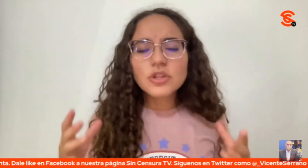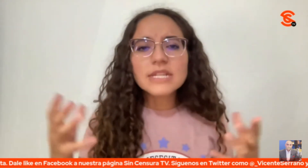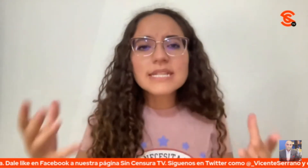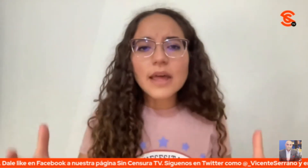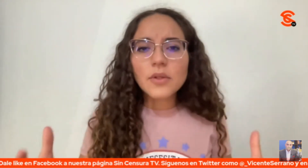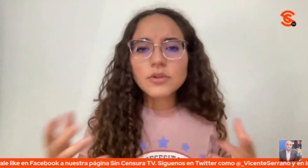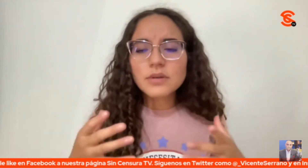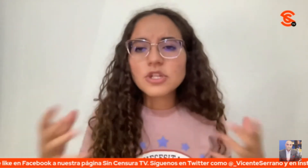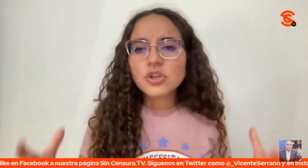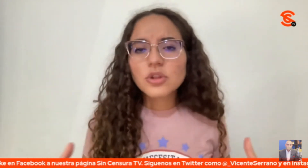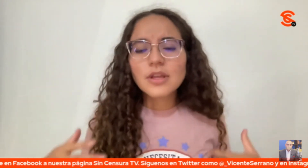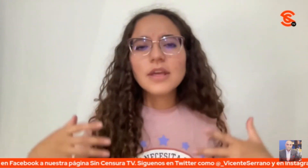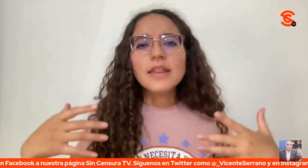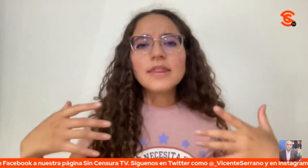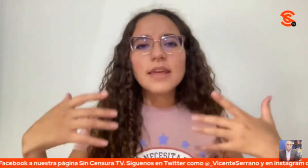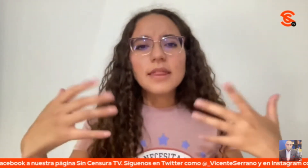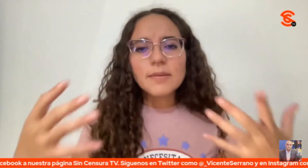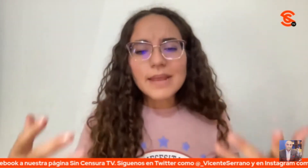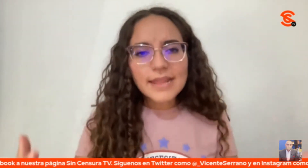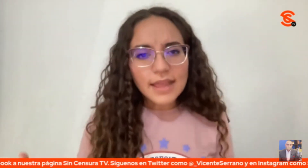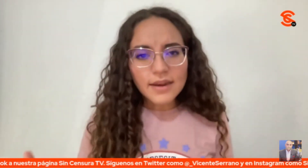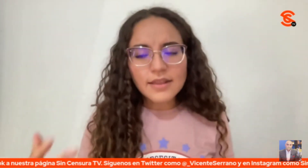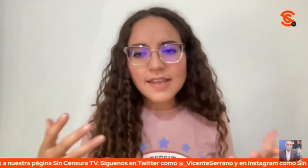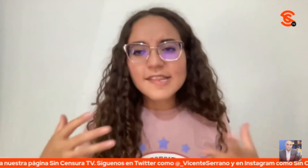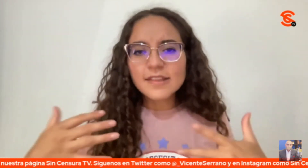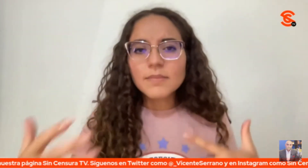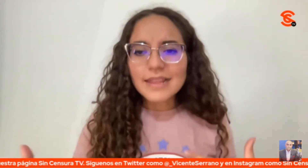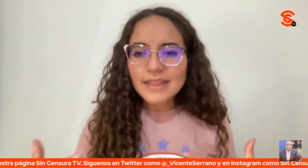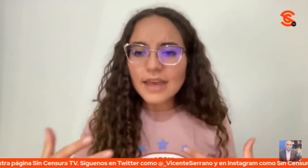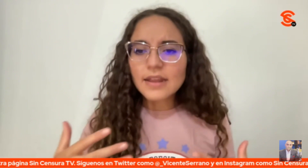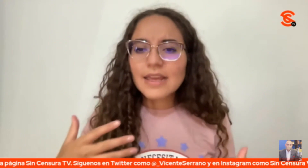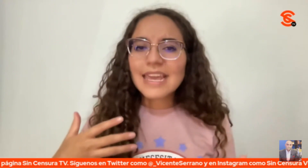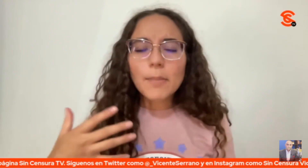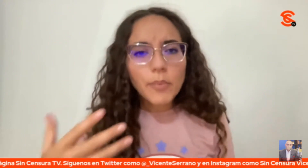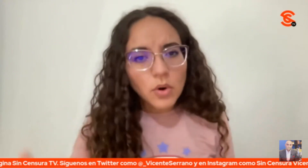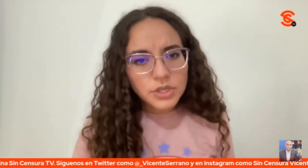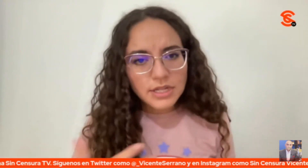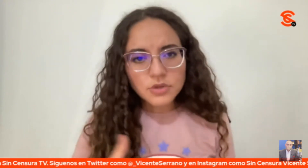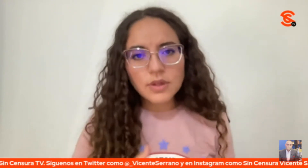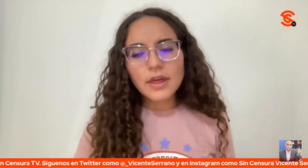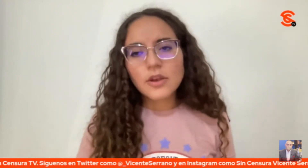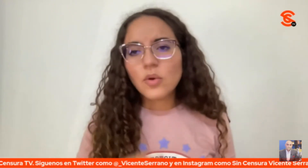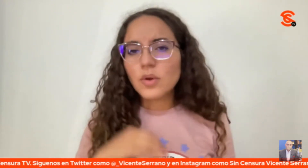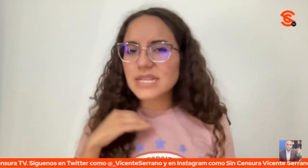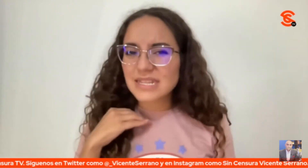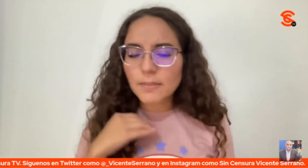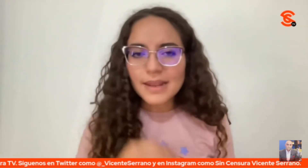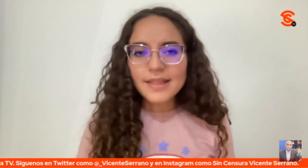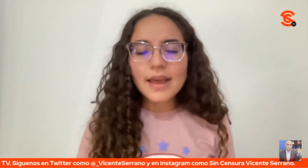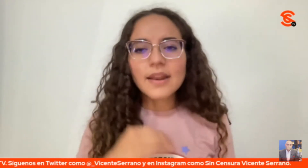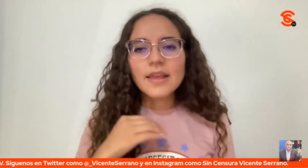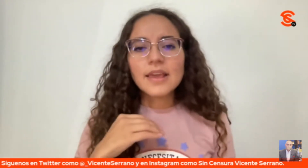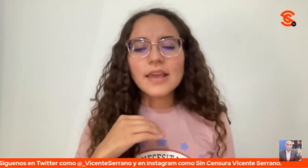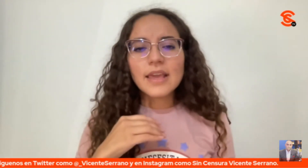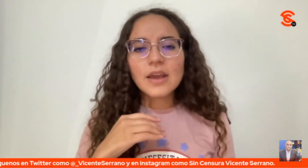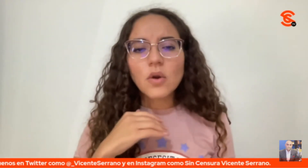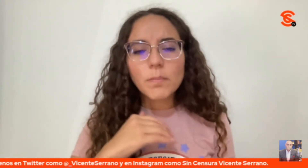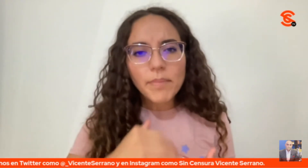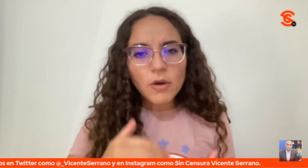otra visión de Estado, otra visión de militar, y es esta militar que apoya al ciudadano, no es esta